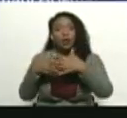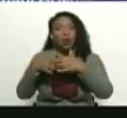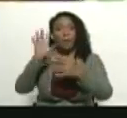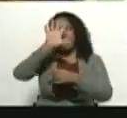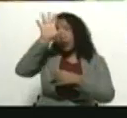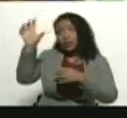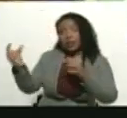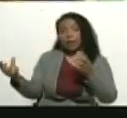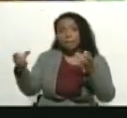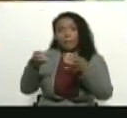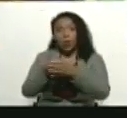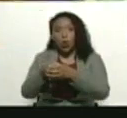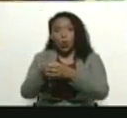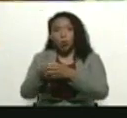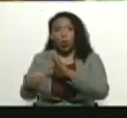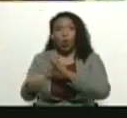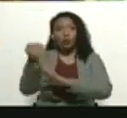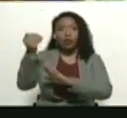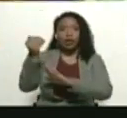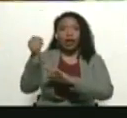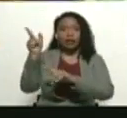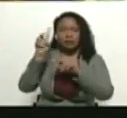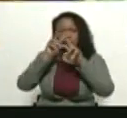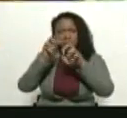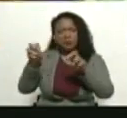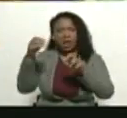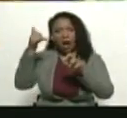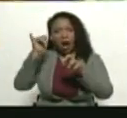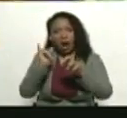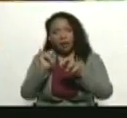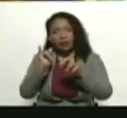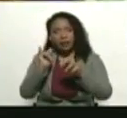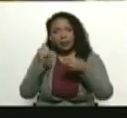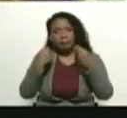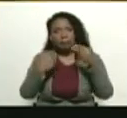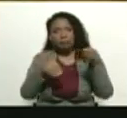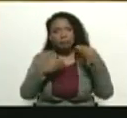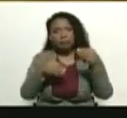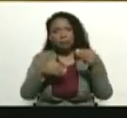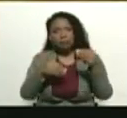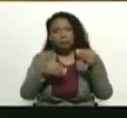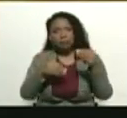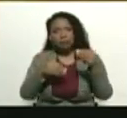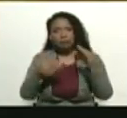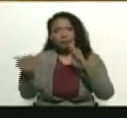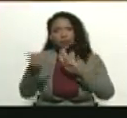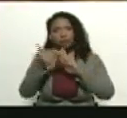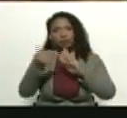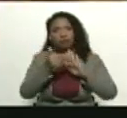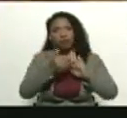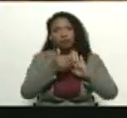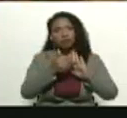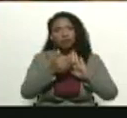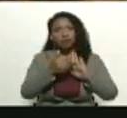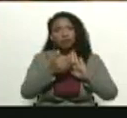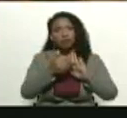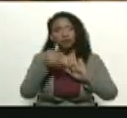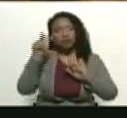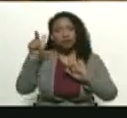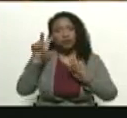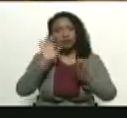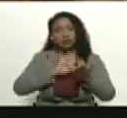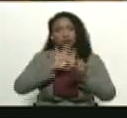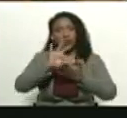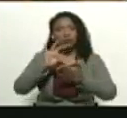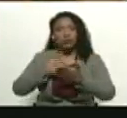aliados. Es una investigación que recorre además el papel que han jugado las medidas coercitivas unilaterales como parte de las